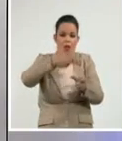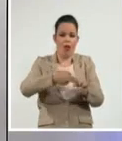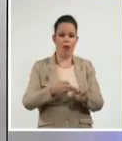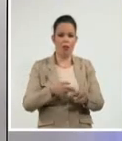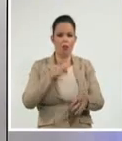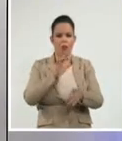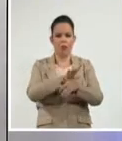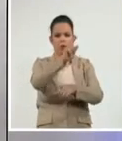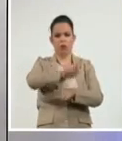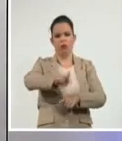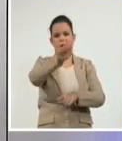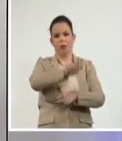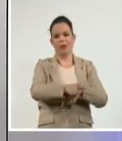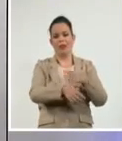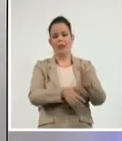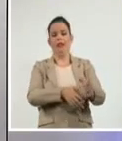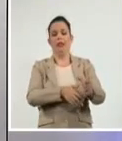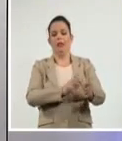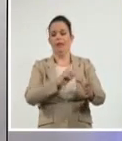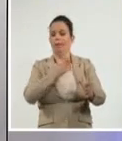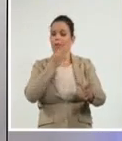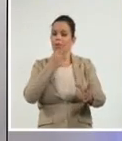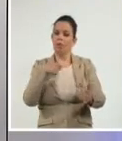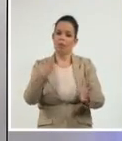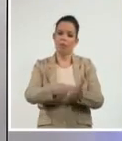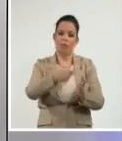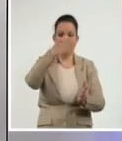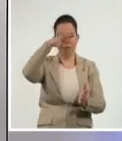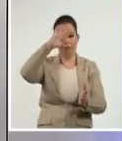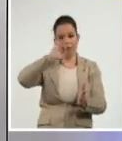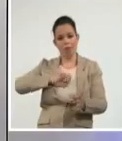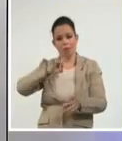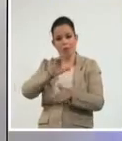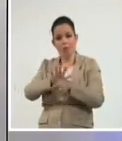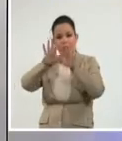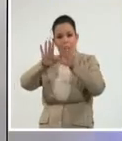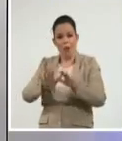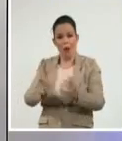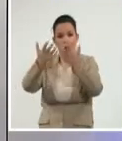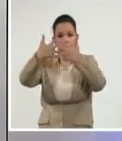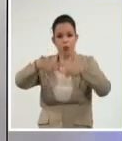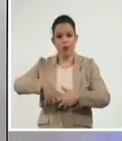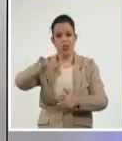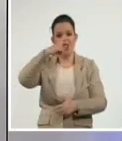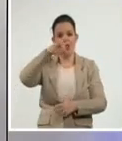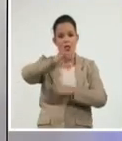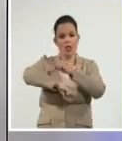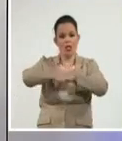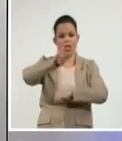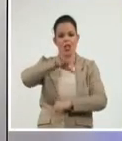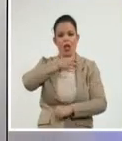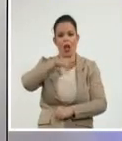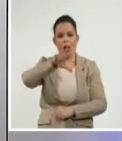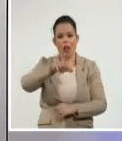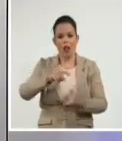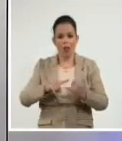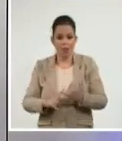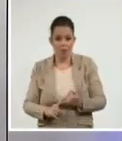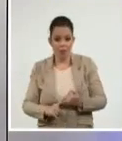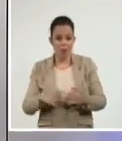crudo adquirido en la Unión Soviética. Se detuvo la planta de concentración de níquel de Nicaragua. Se restringió el correo postal. En